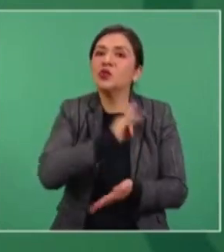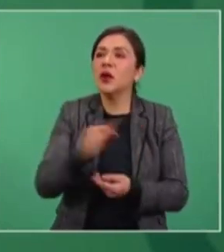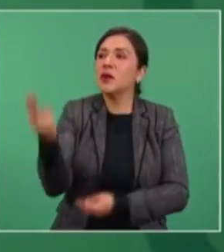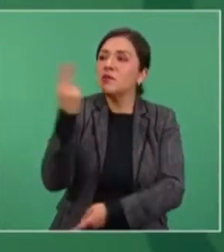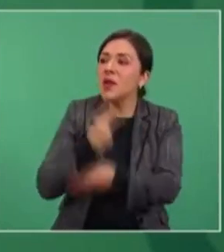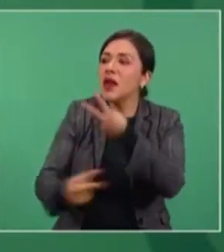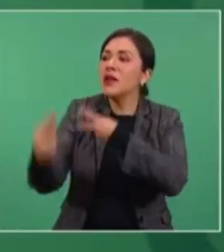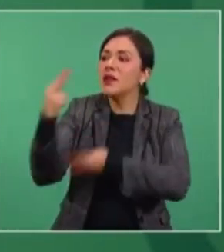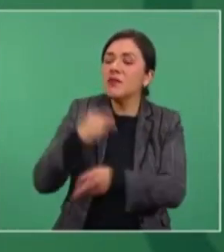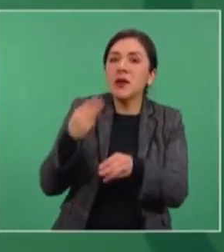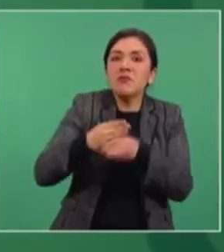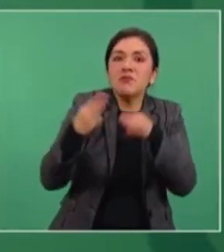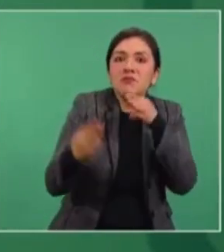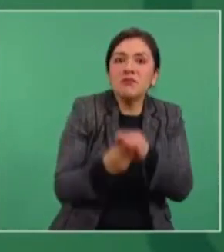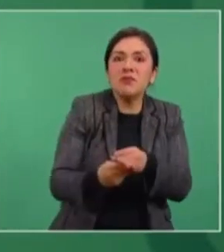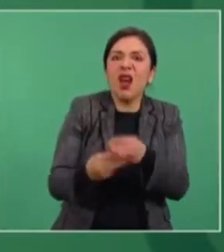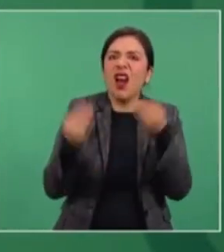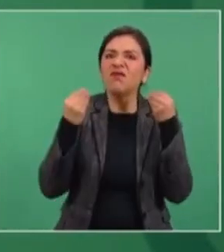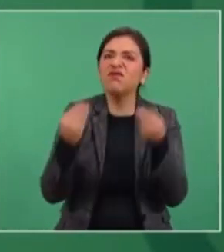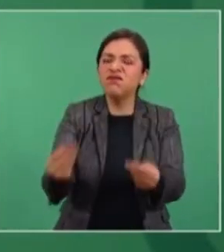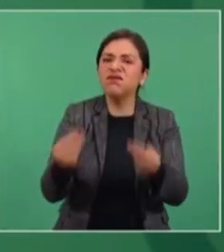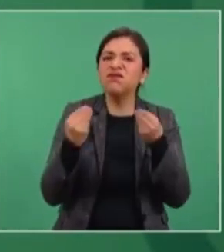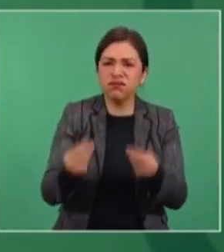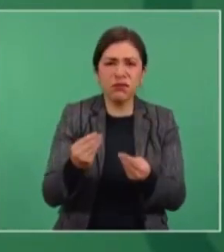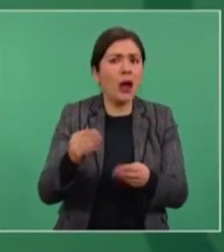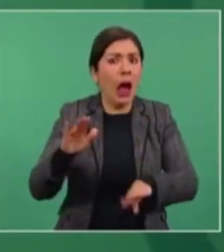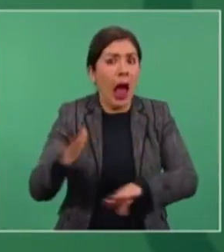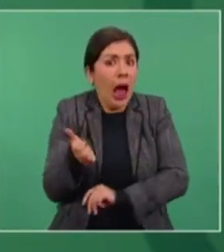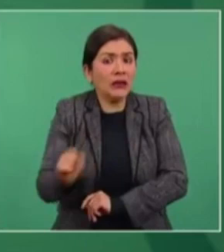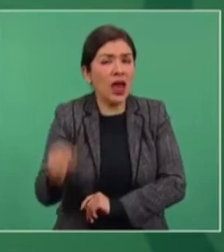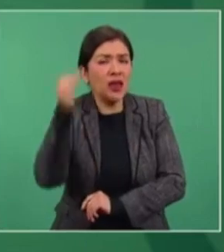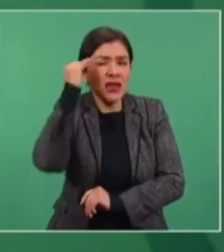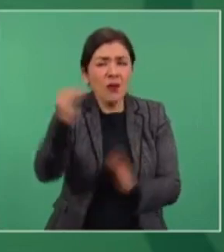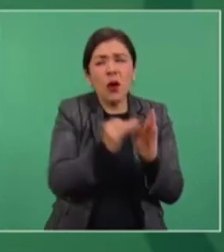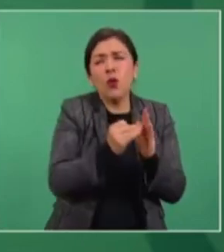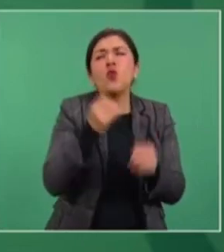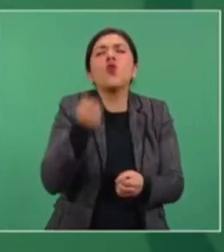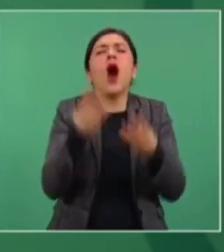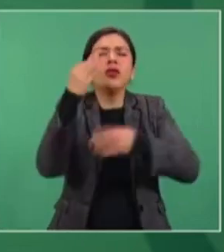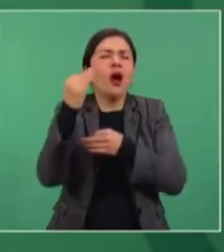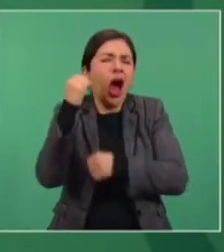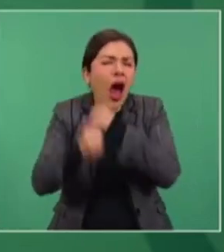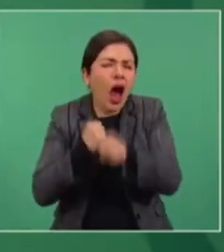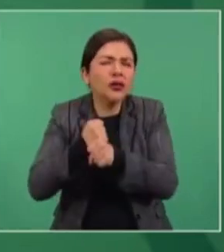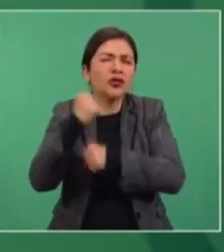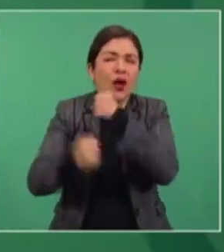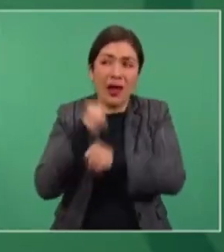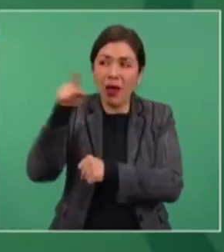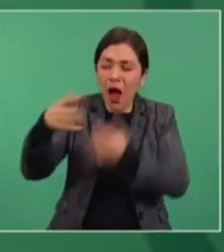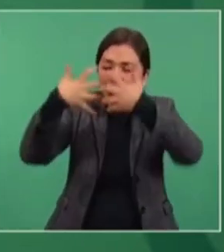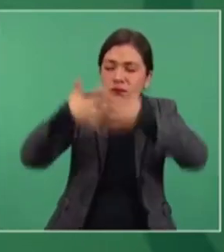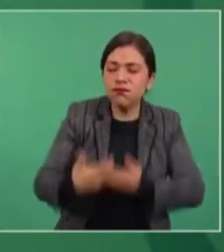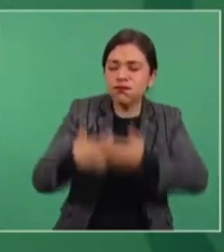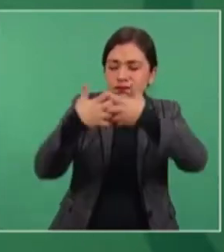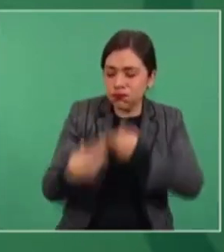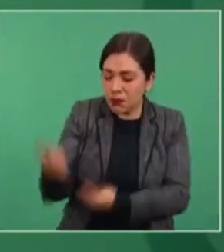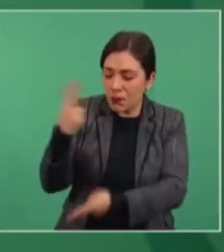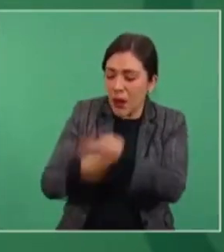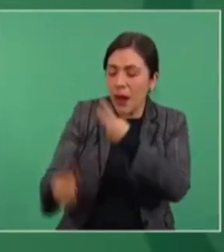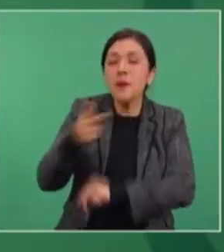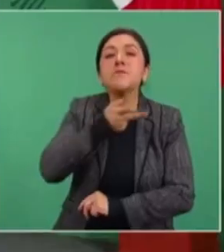muchos recursos, porque durante todo el tiempo que Cantarell estuvo produciendo,